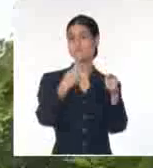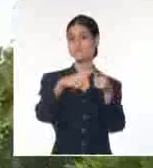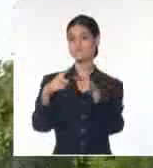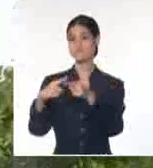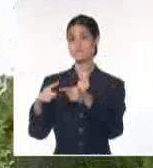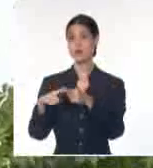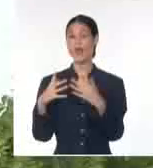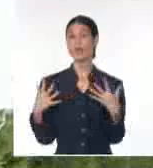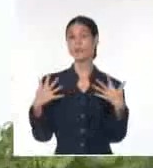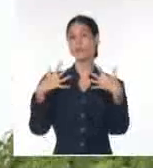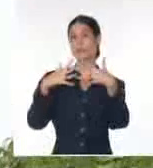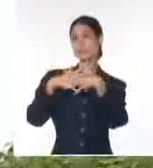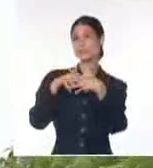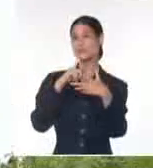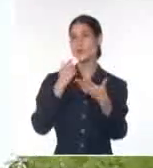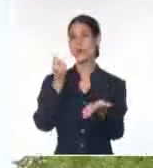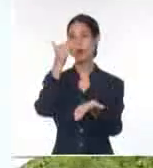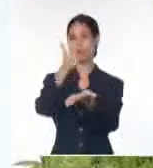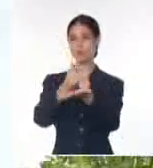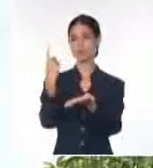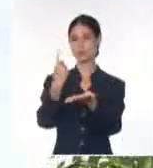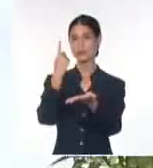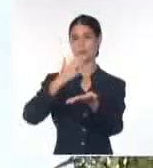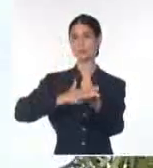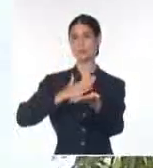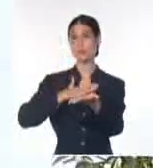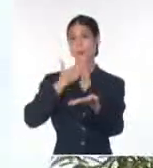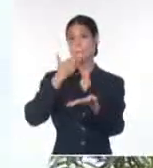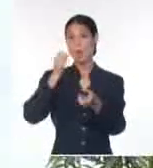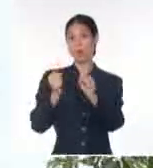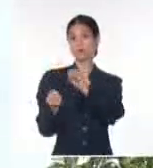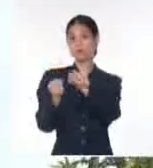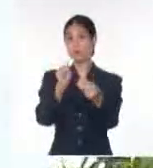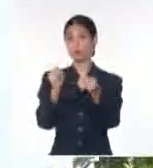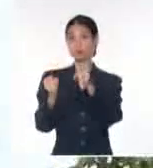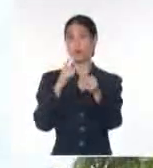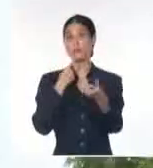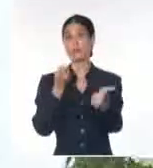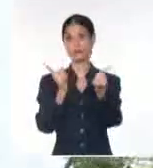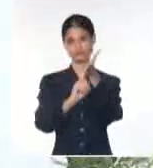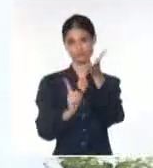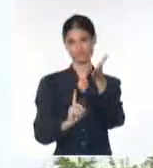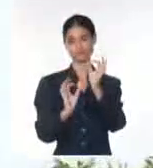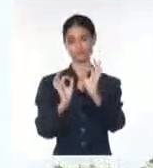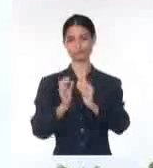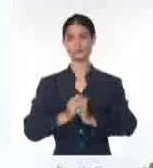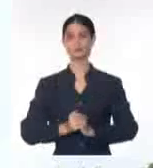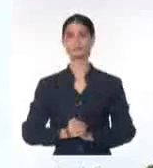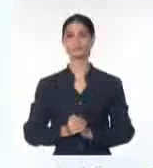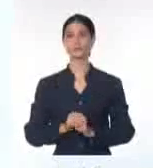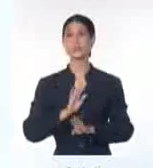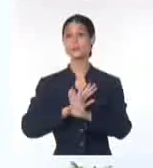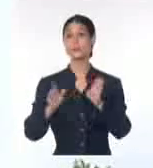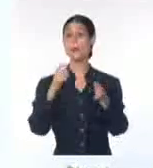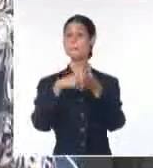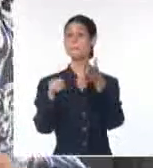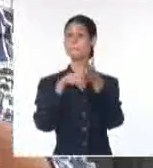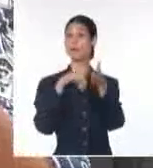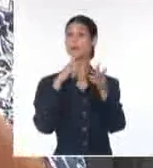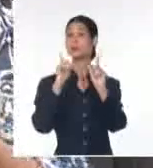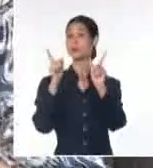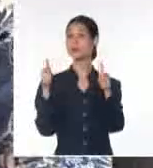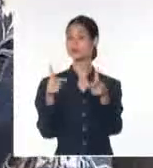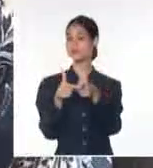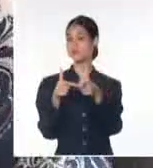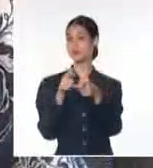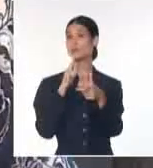red nacional y van a lograr el ahorro y la generación indistintamente. Esto que vimos, la rendición de cuenta del grupo de Tabacuba